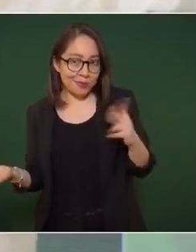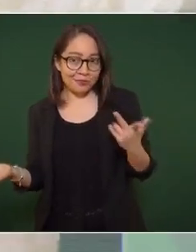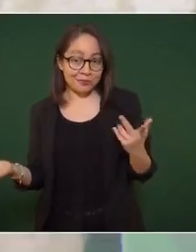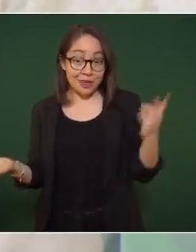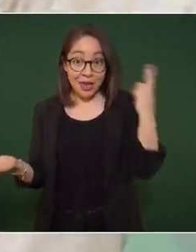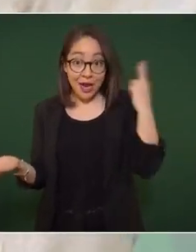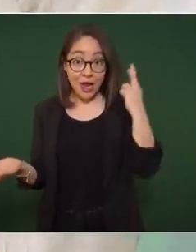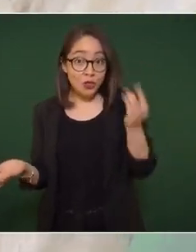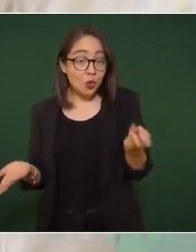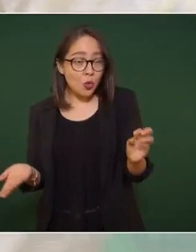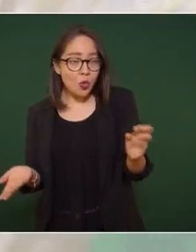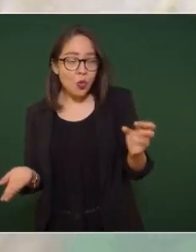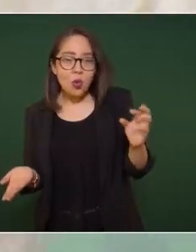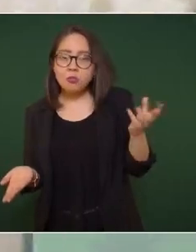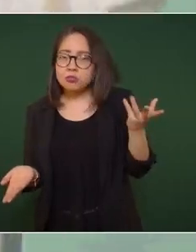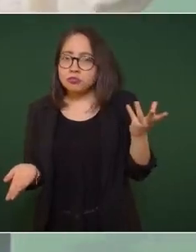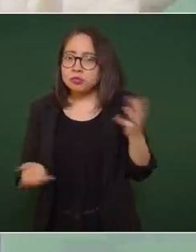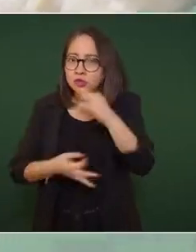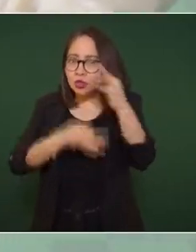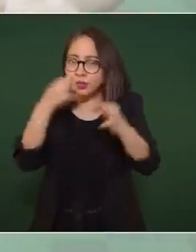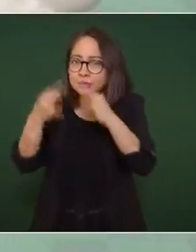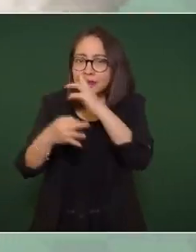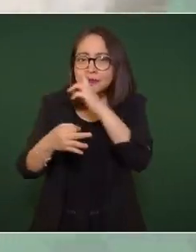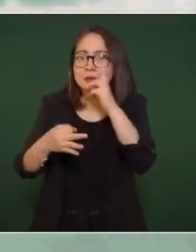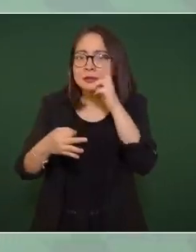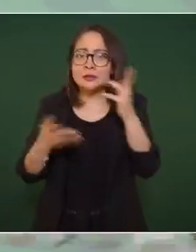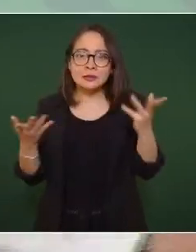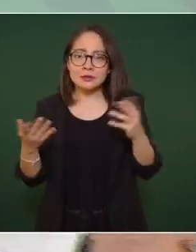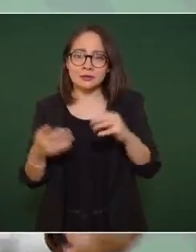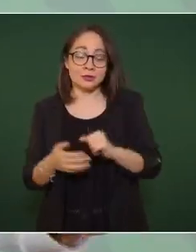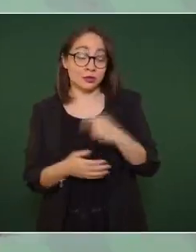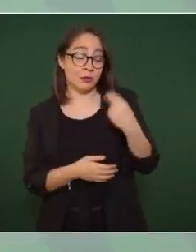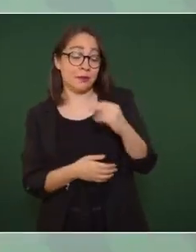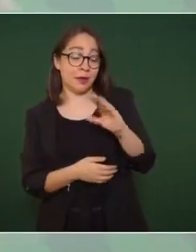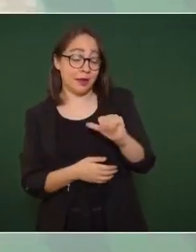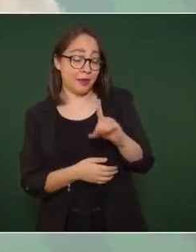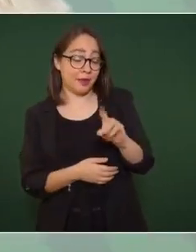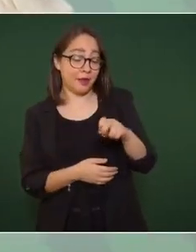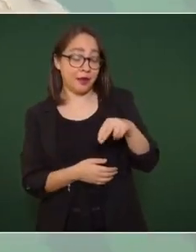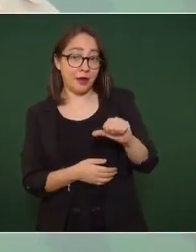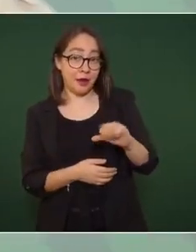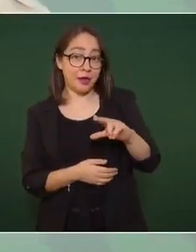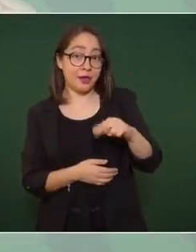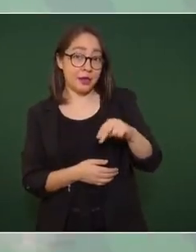¿no? Nacional, cadena nacional. Pues sí,